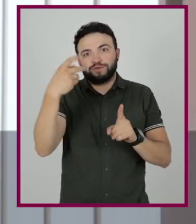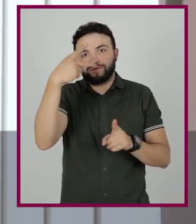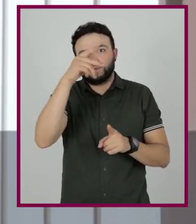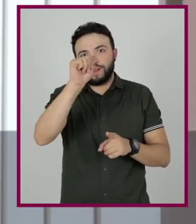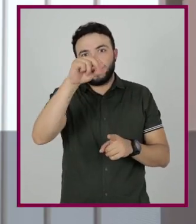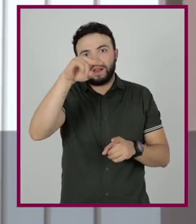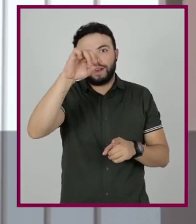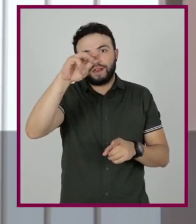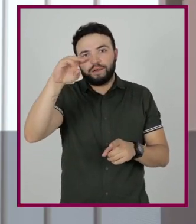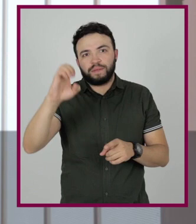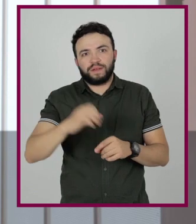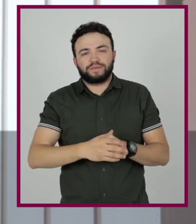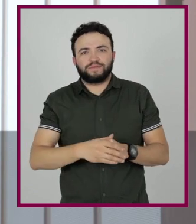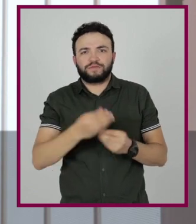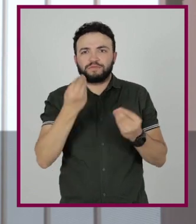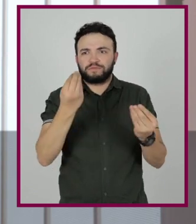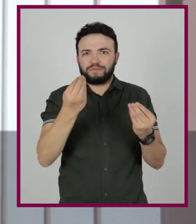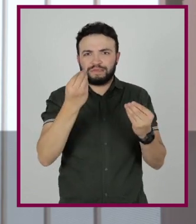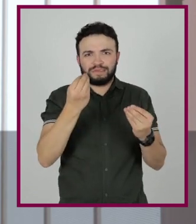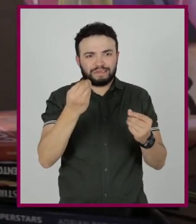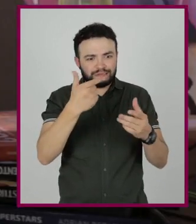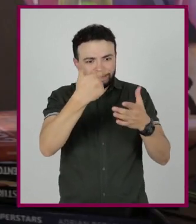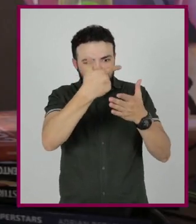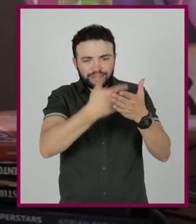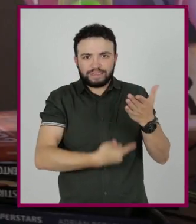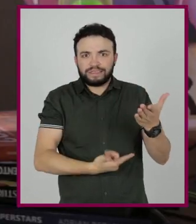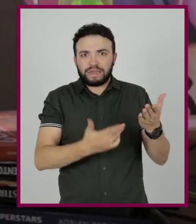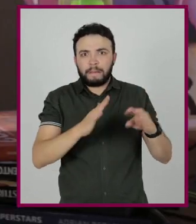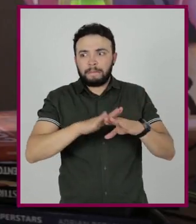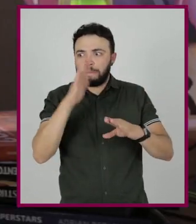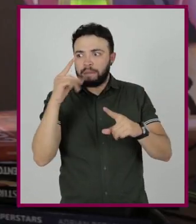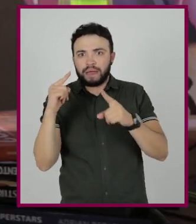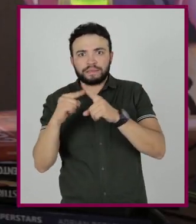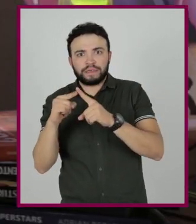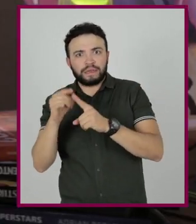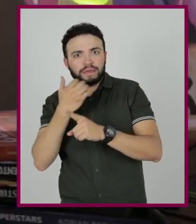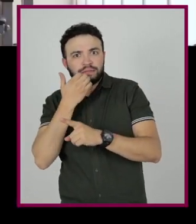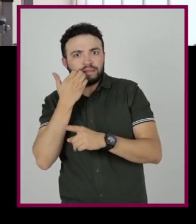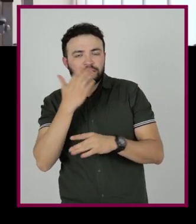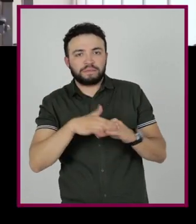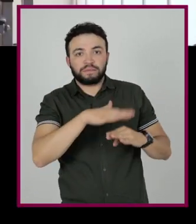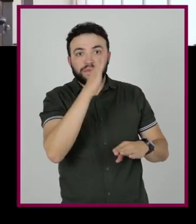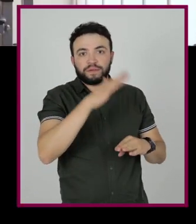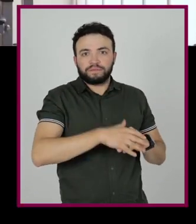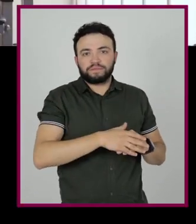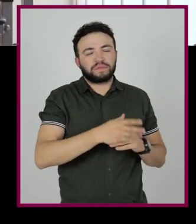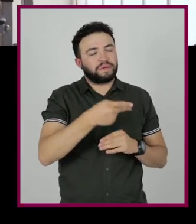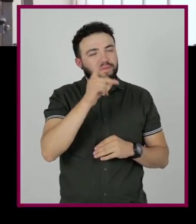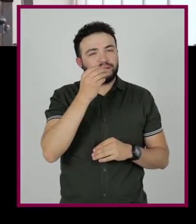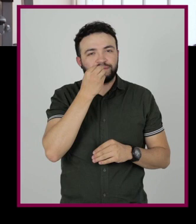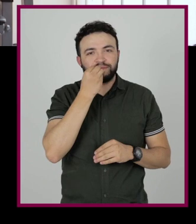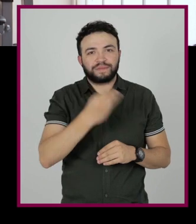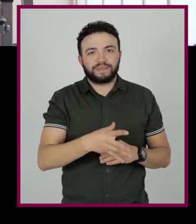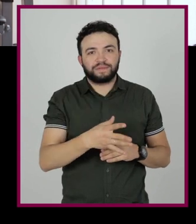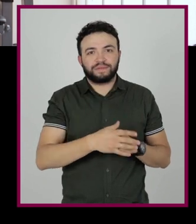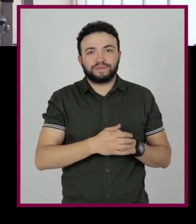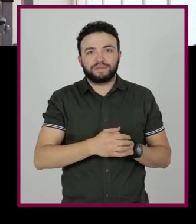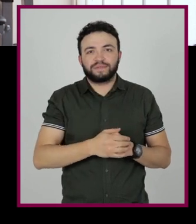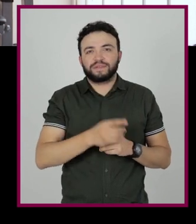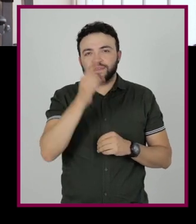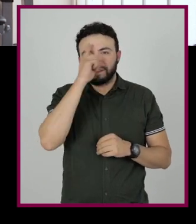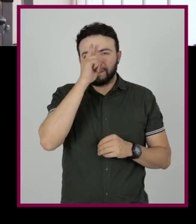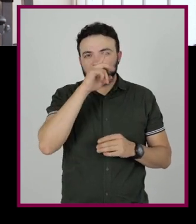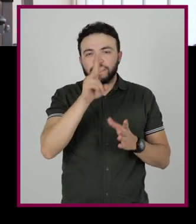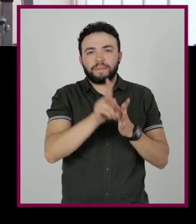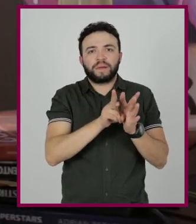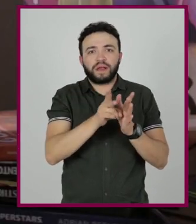es enorme. Es más tarea de la que nos dejan en la escuela. Te prometo que vale la pena. Pero también recomiéndame películas, por favor.